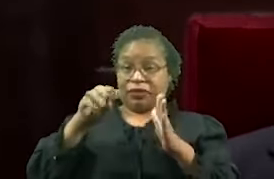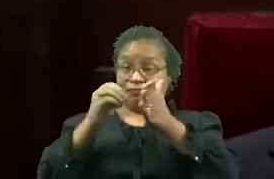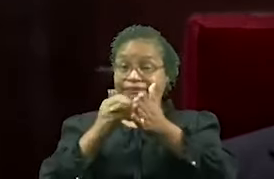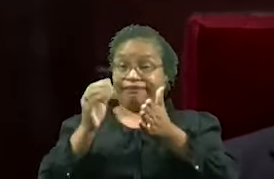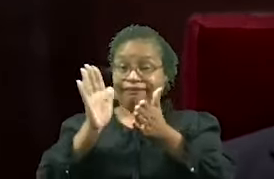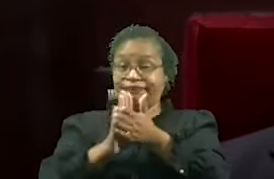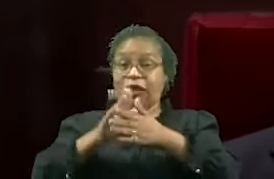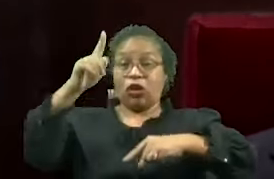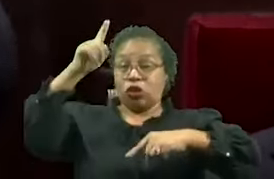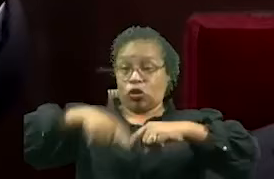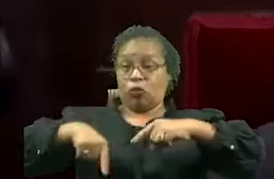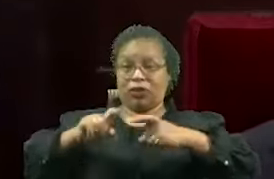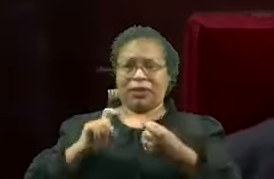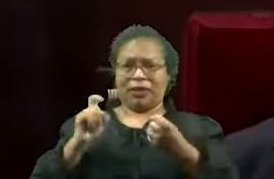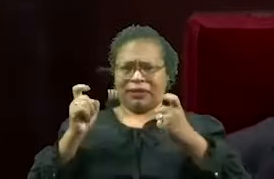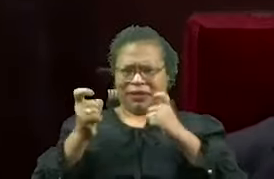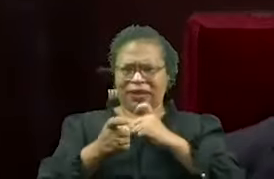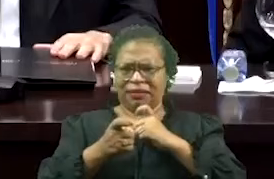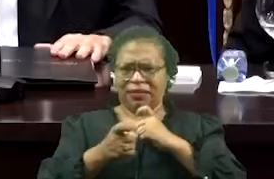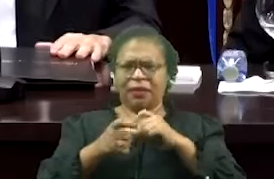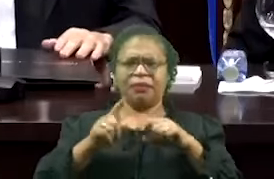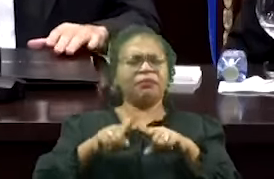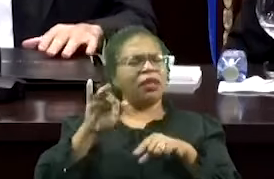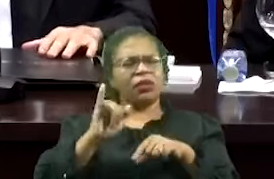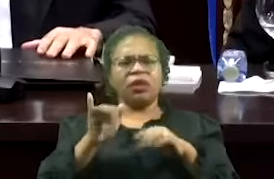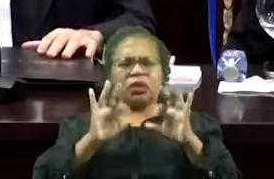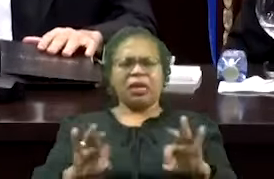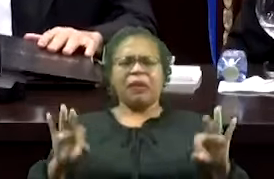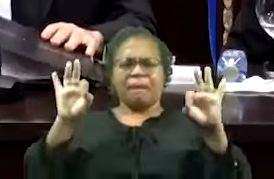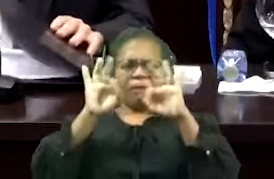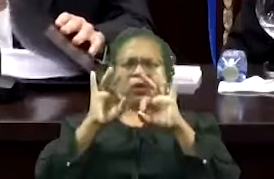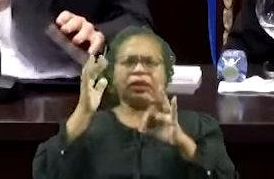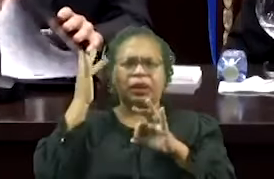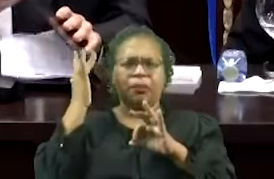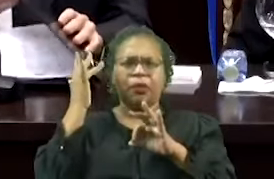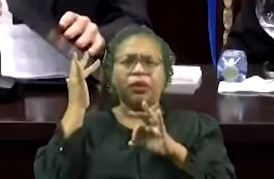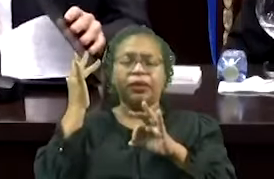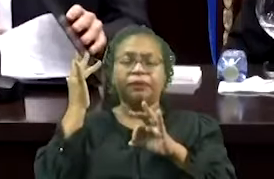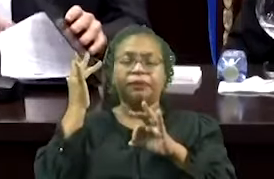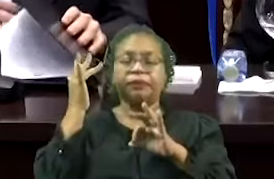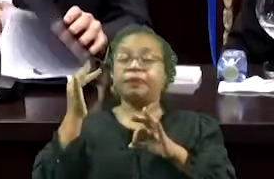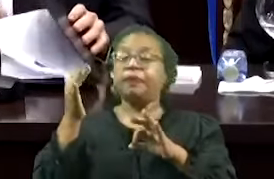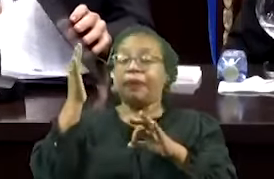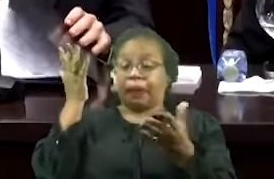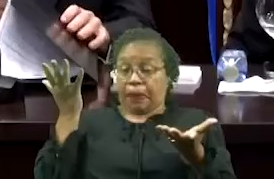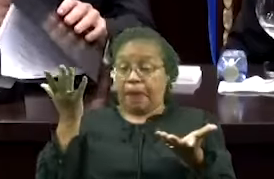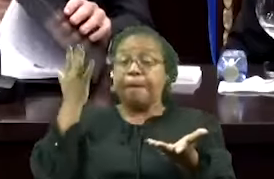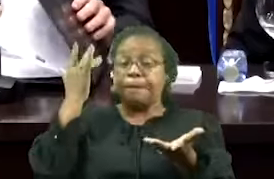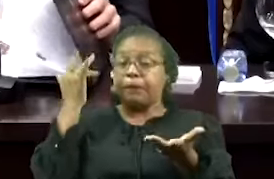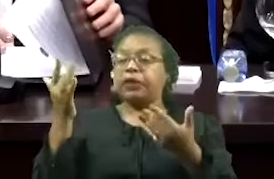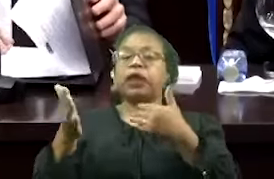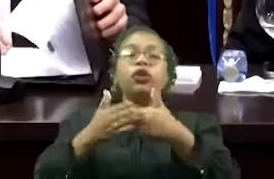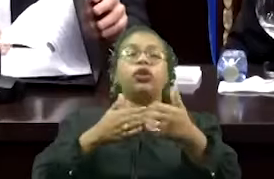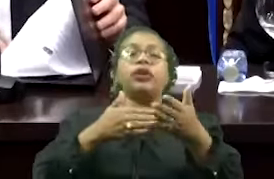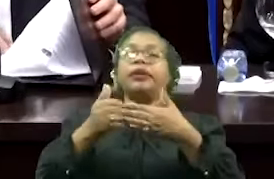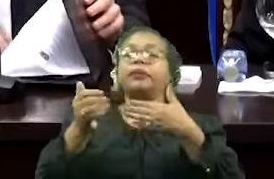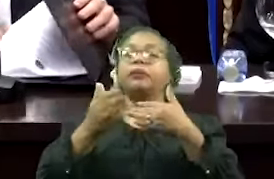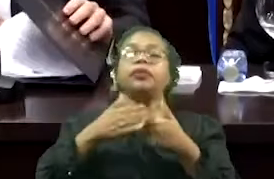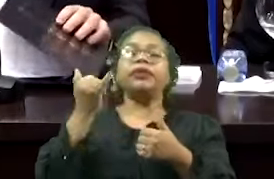Y por qué es esto significativo porque asegura que sin importar los cambios políticos o las